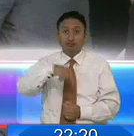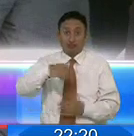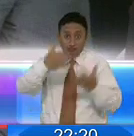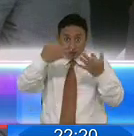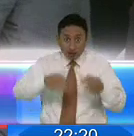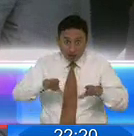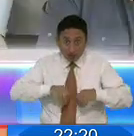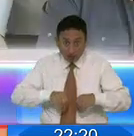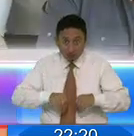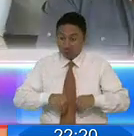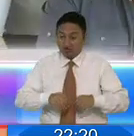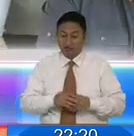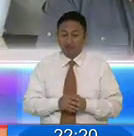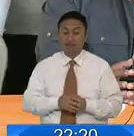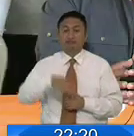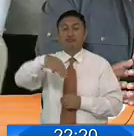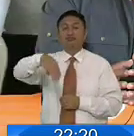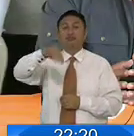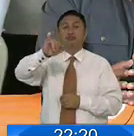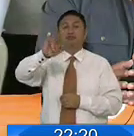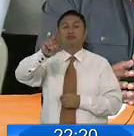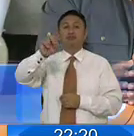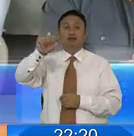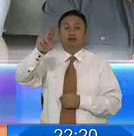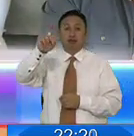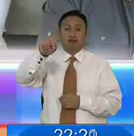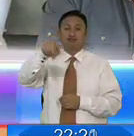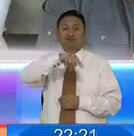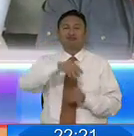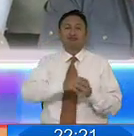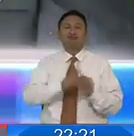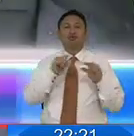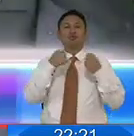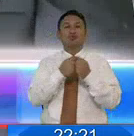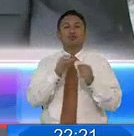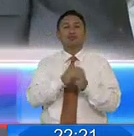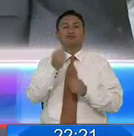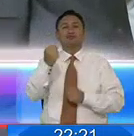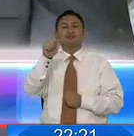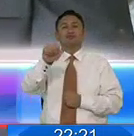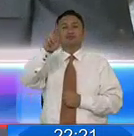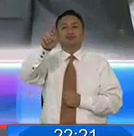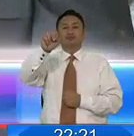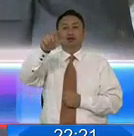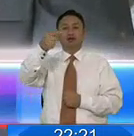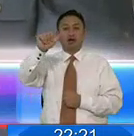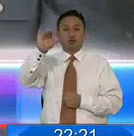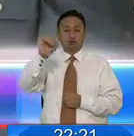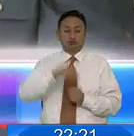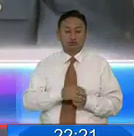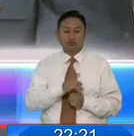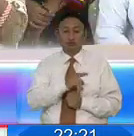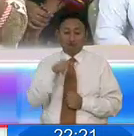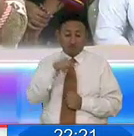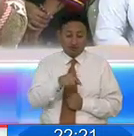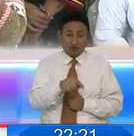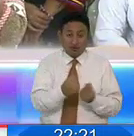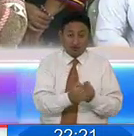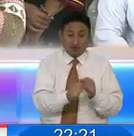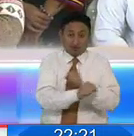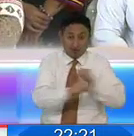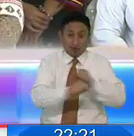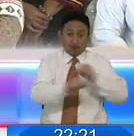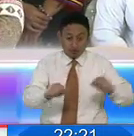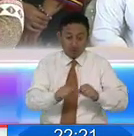totalidad miriam cisneros del pueblo sarayacu y su referencia al no retiro de los explosivos colocados en su territorio por parte de